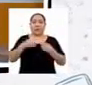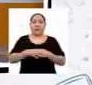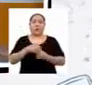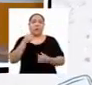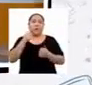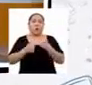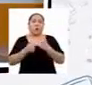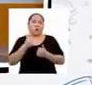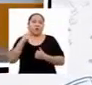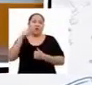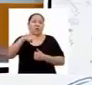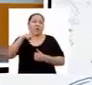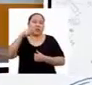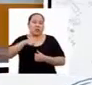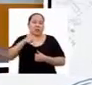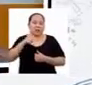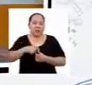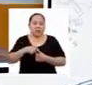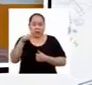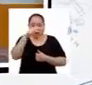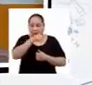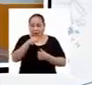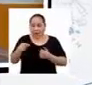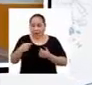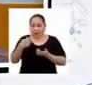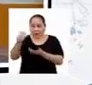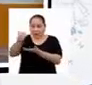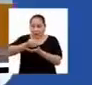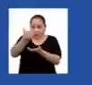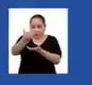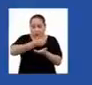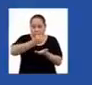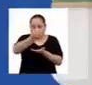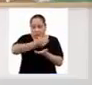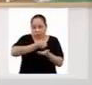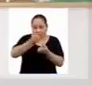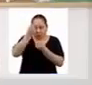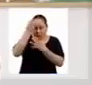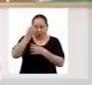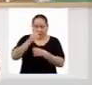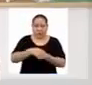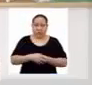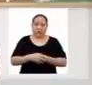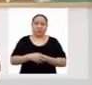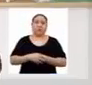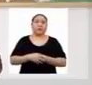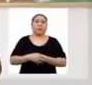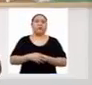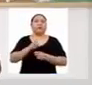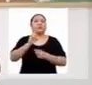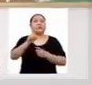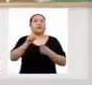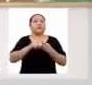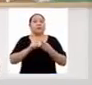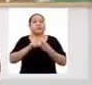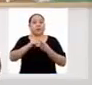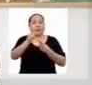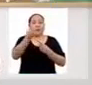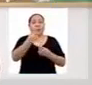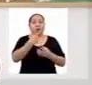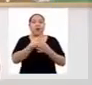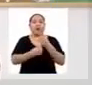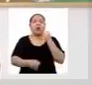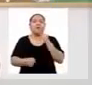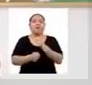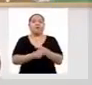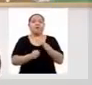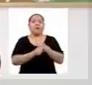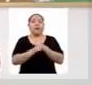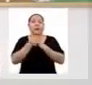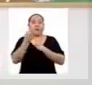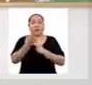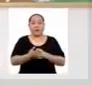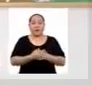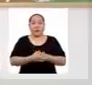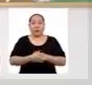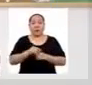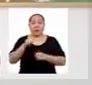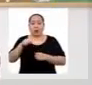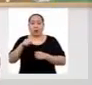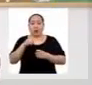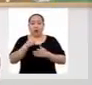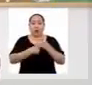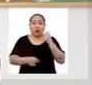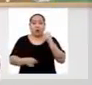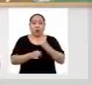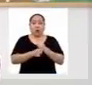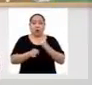debe reunir un instrumento de recolección de datos? Primero, confiabilidad. Lo confiable de un instrumento